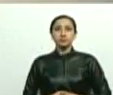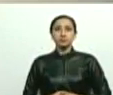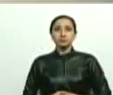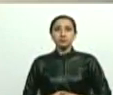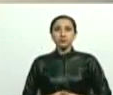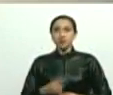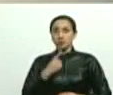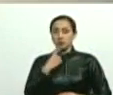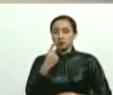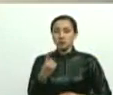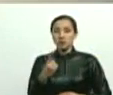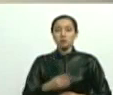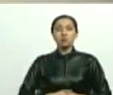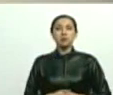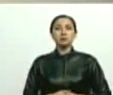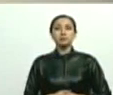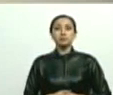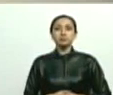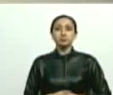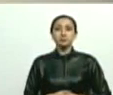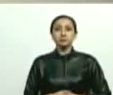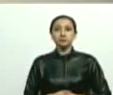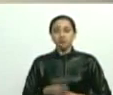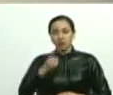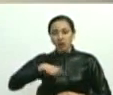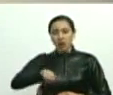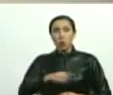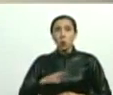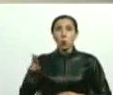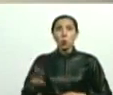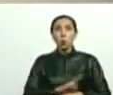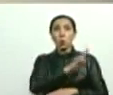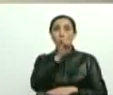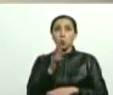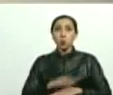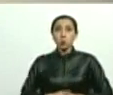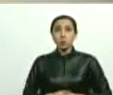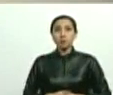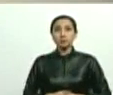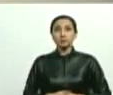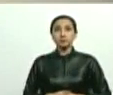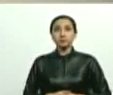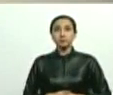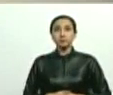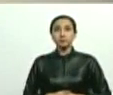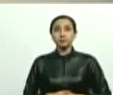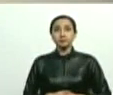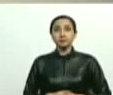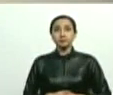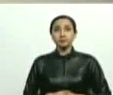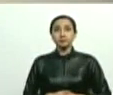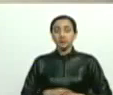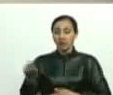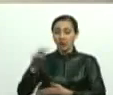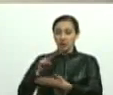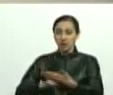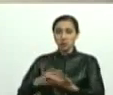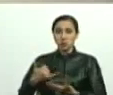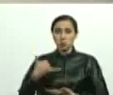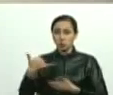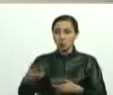Dicen que ellos utilizan esto, ¿ves? Agencia AP. Todo lo estoy leyendo en tiempo real.